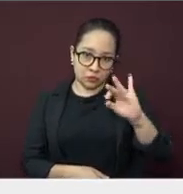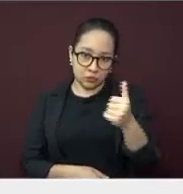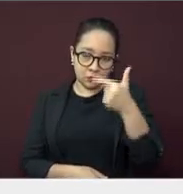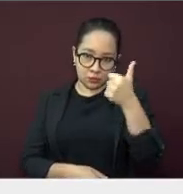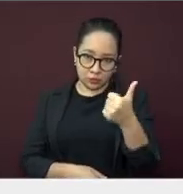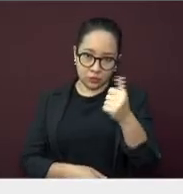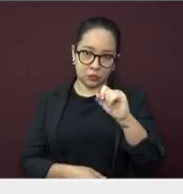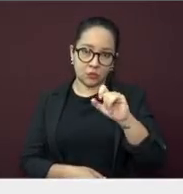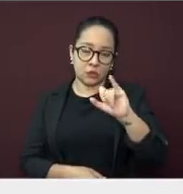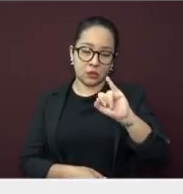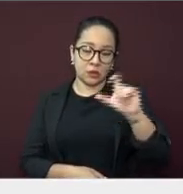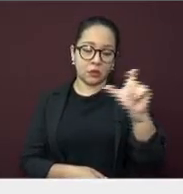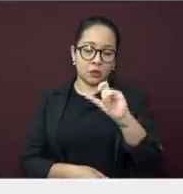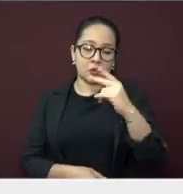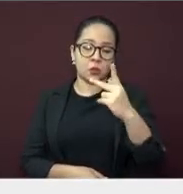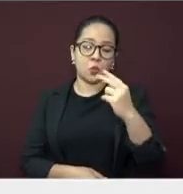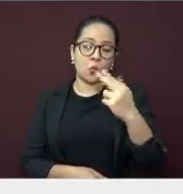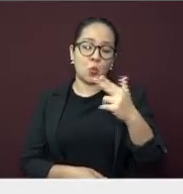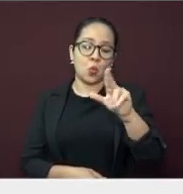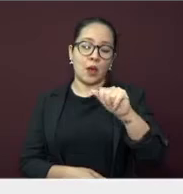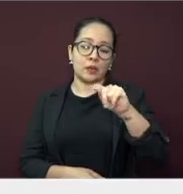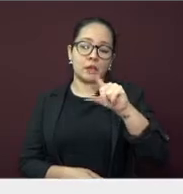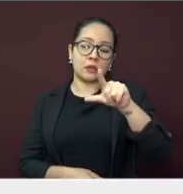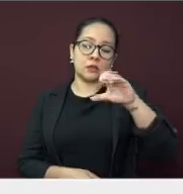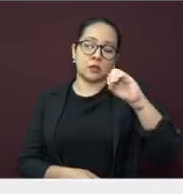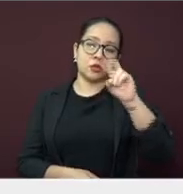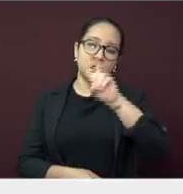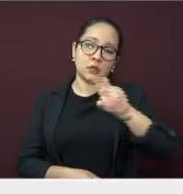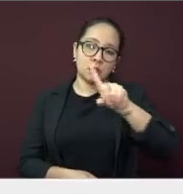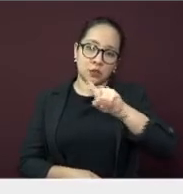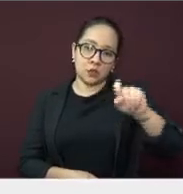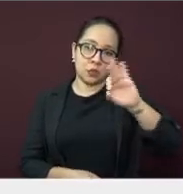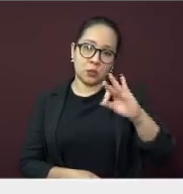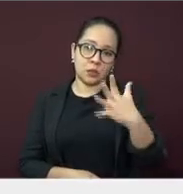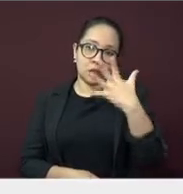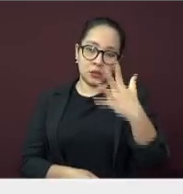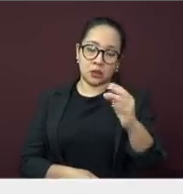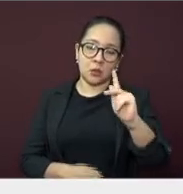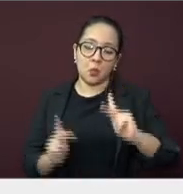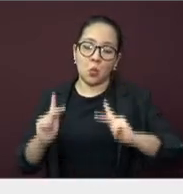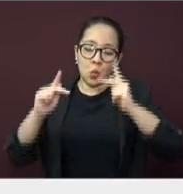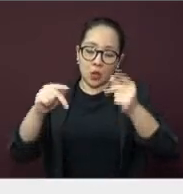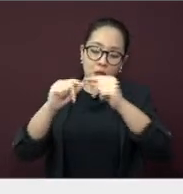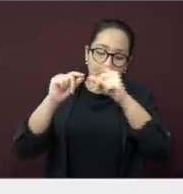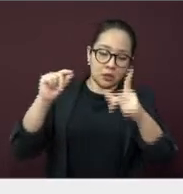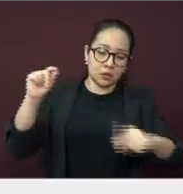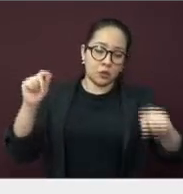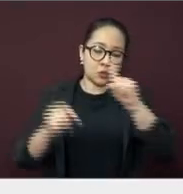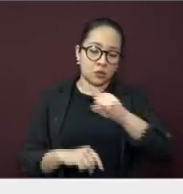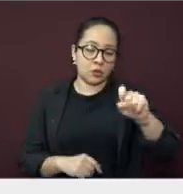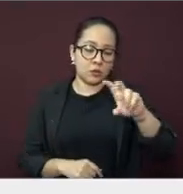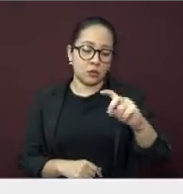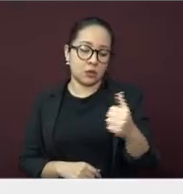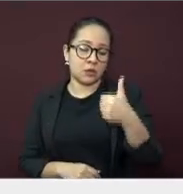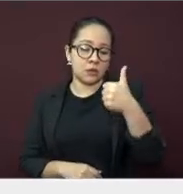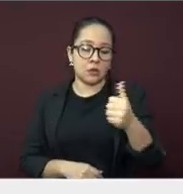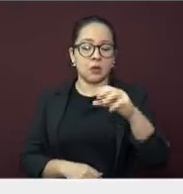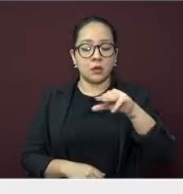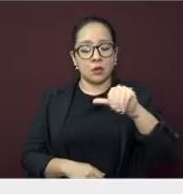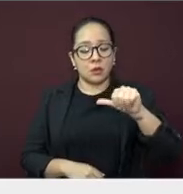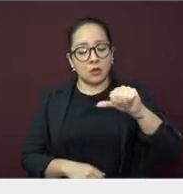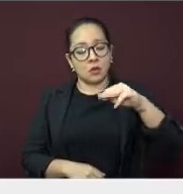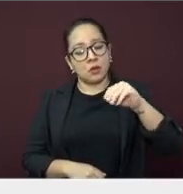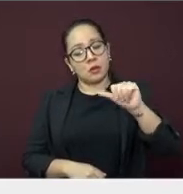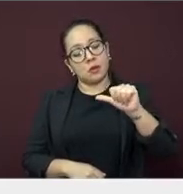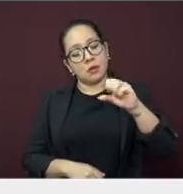oswalt lanzó 145 puente nacional 136 amatlán de los reyes